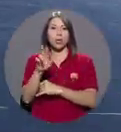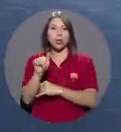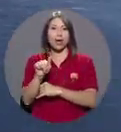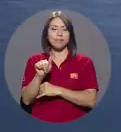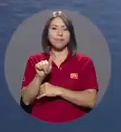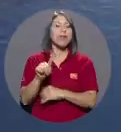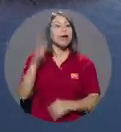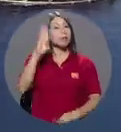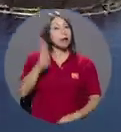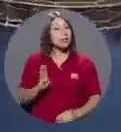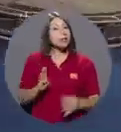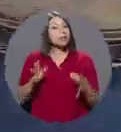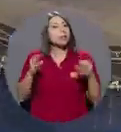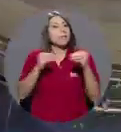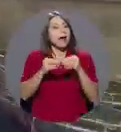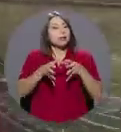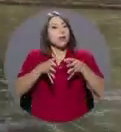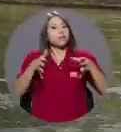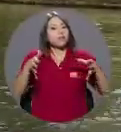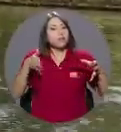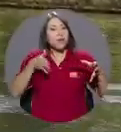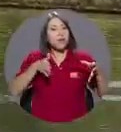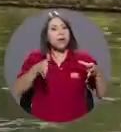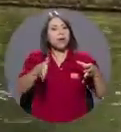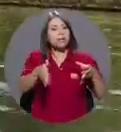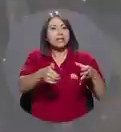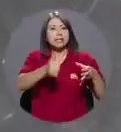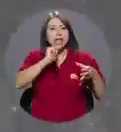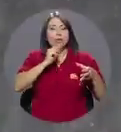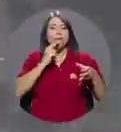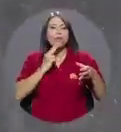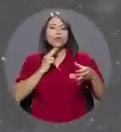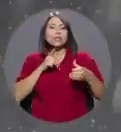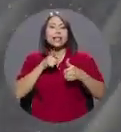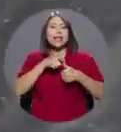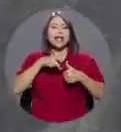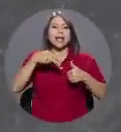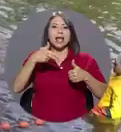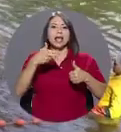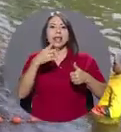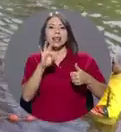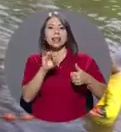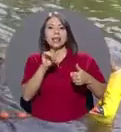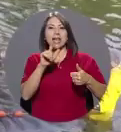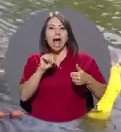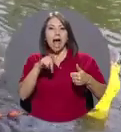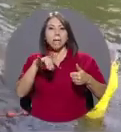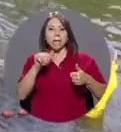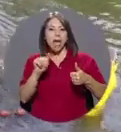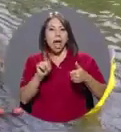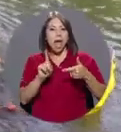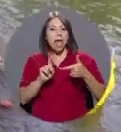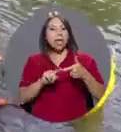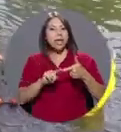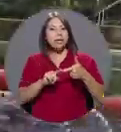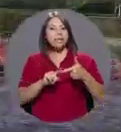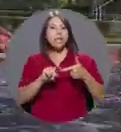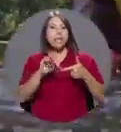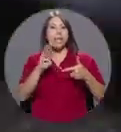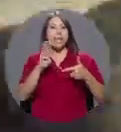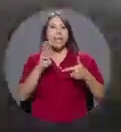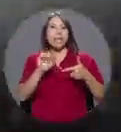Brasil está incrementando su producción, especialmente de los peces de agua dulce, como tilapia, y